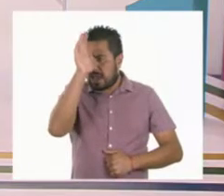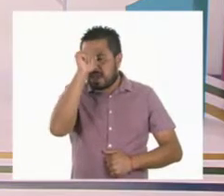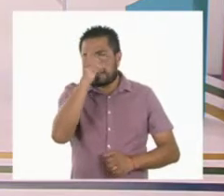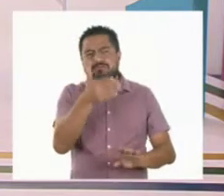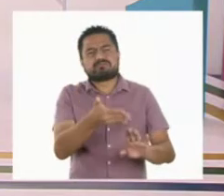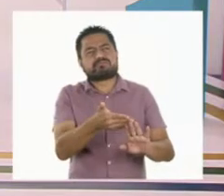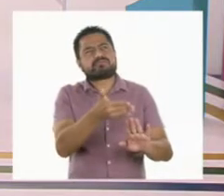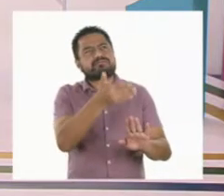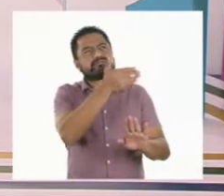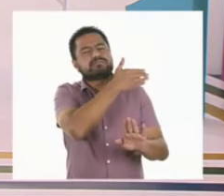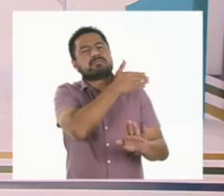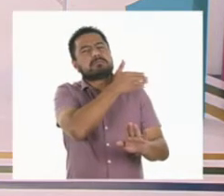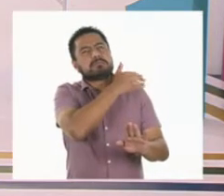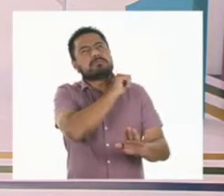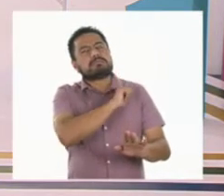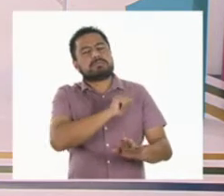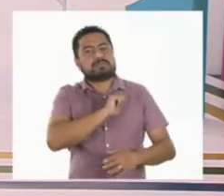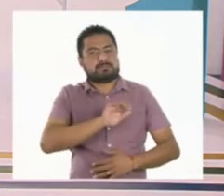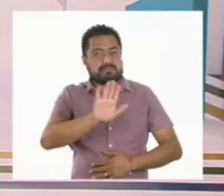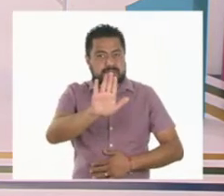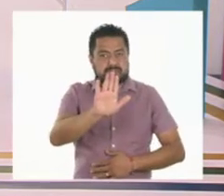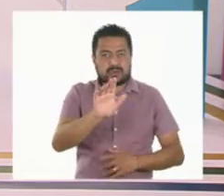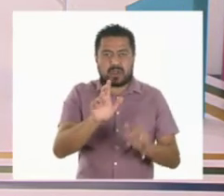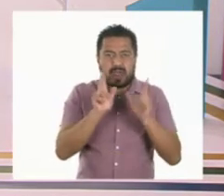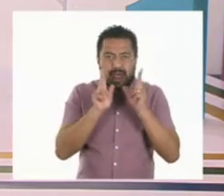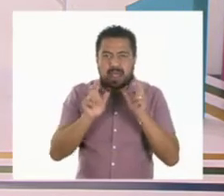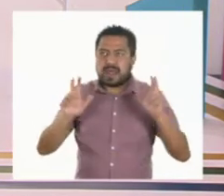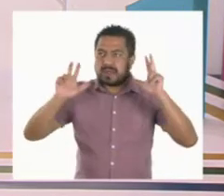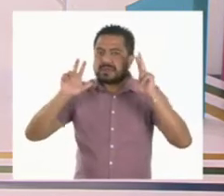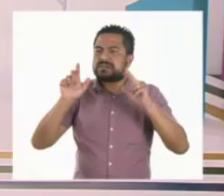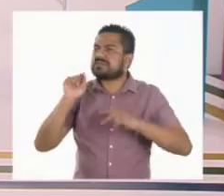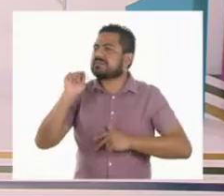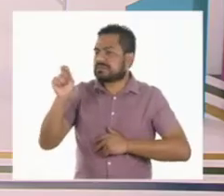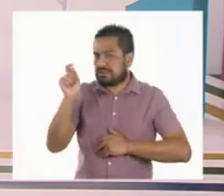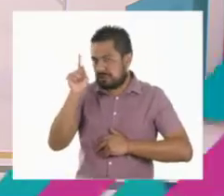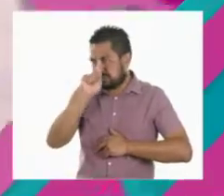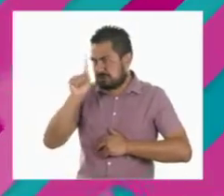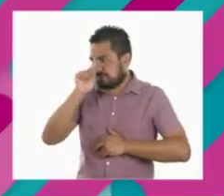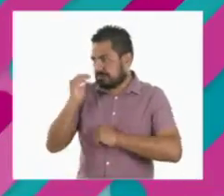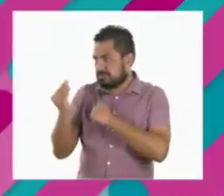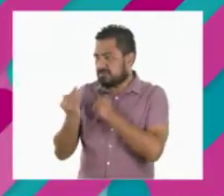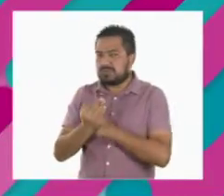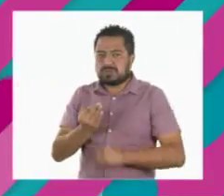viejos tiempos. Pero antes, vamos con Ajolisto, que nos va a dar una gran recomendación.